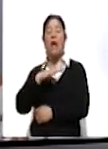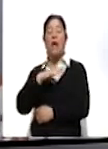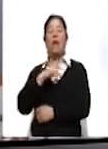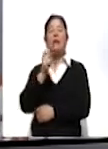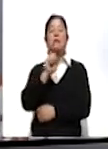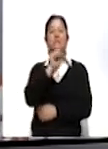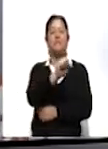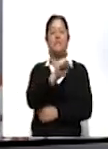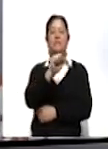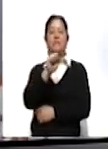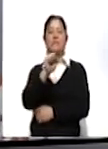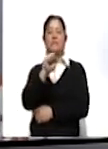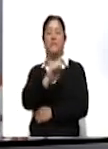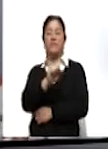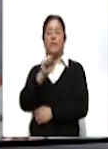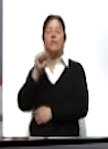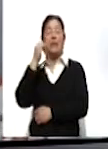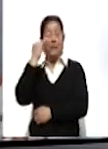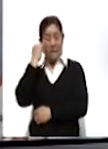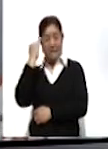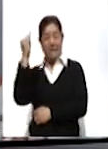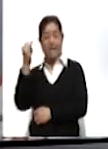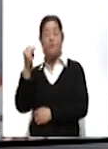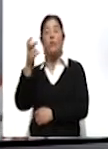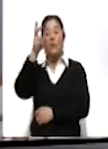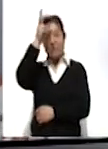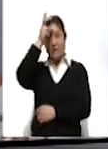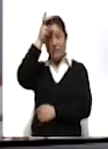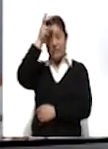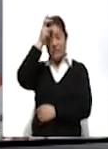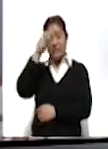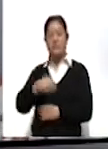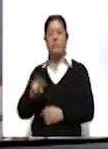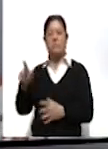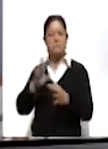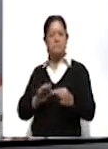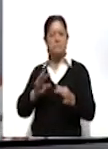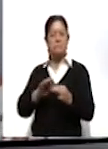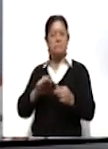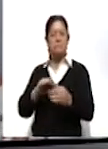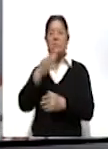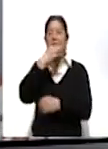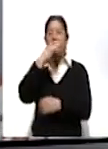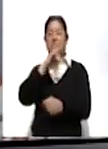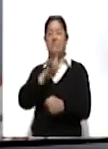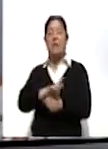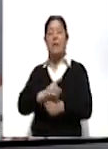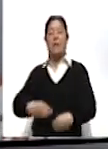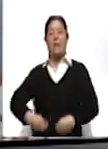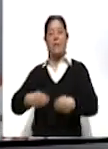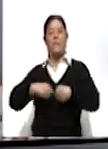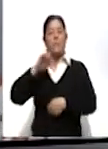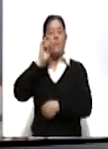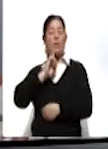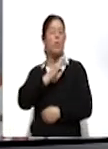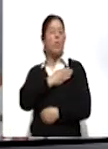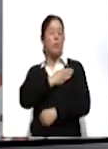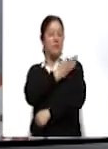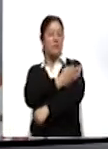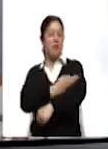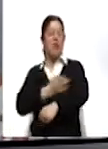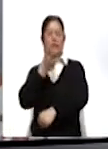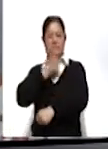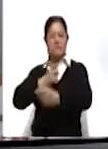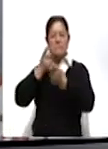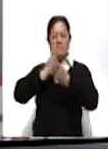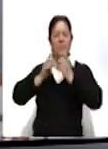Artes Escénicas en Tenancingo y nos hablará sobre el festival Que Vivan las Mujeres. Muy buenas tardes, ¿cómo está? Platíquenos, por favor, sobre